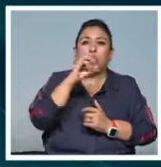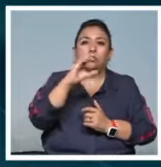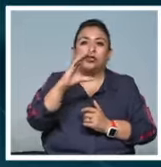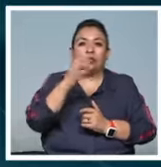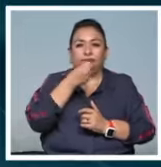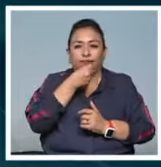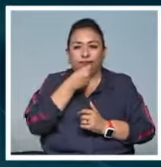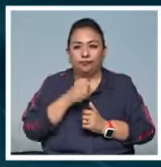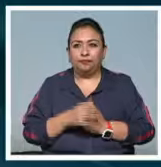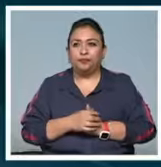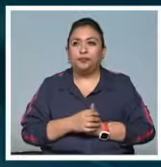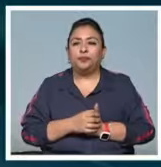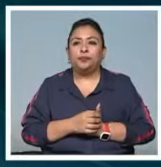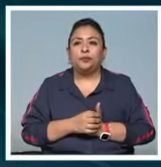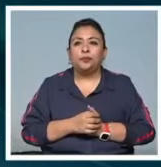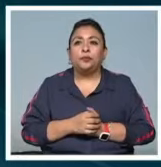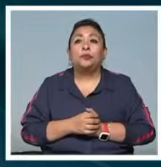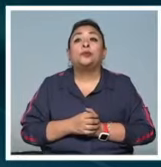Oscar Cortés.